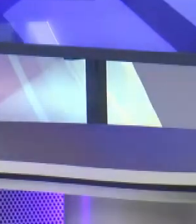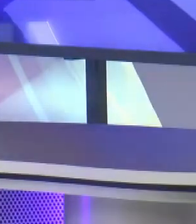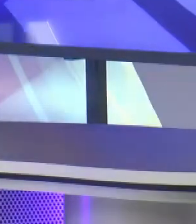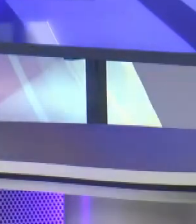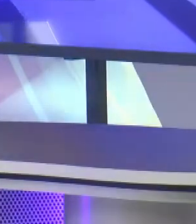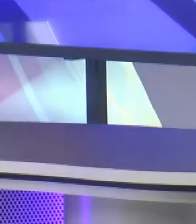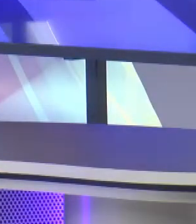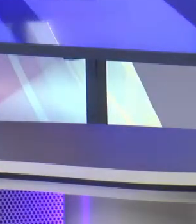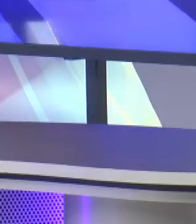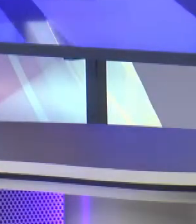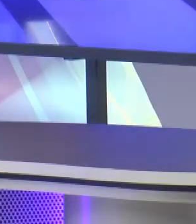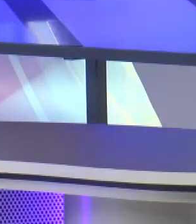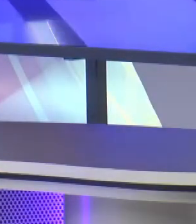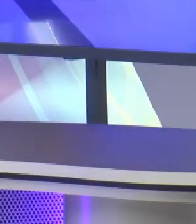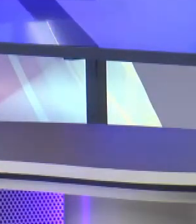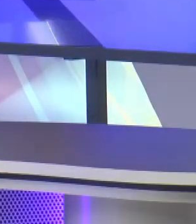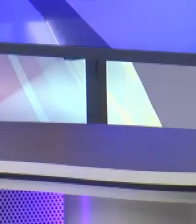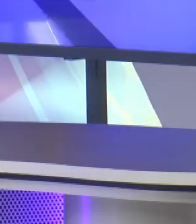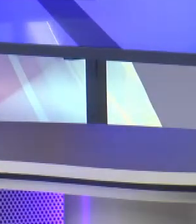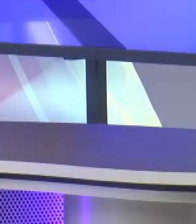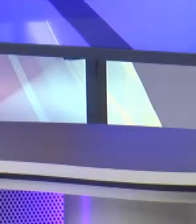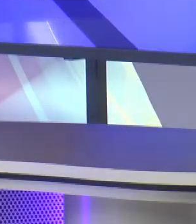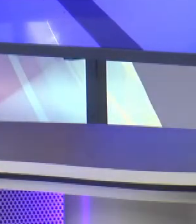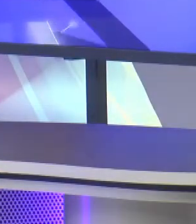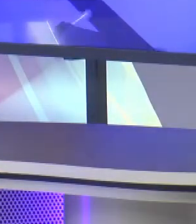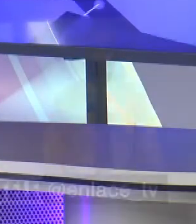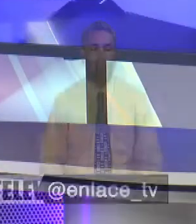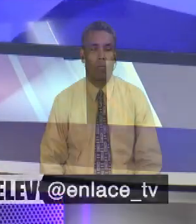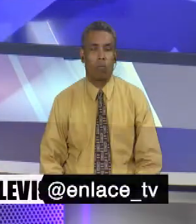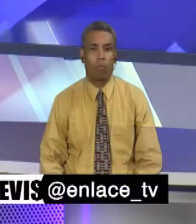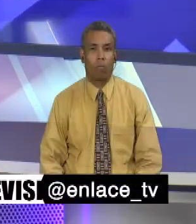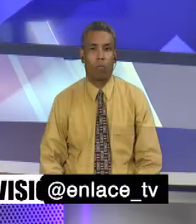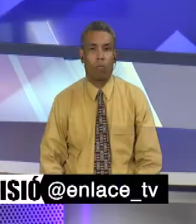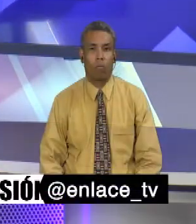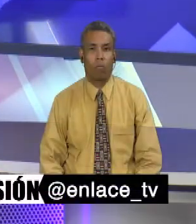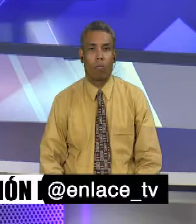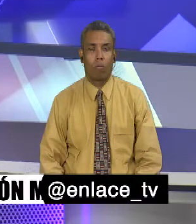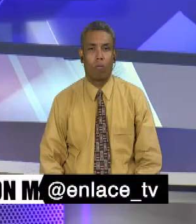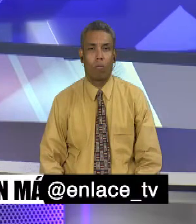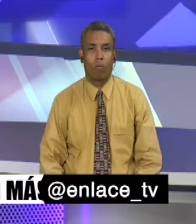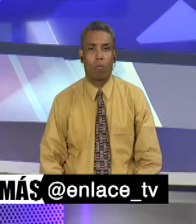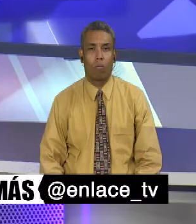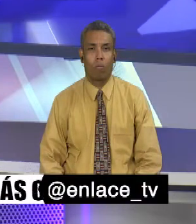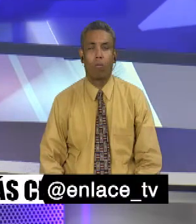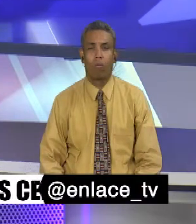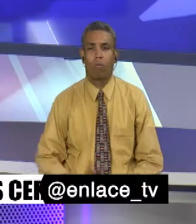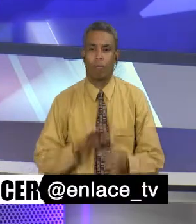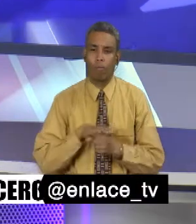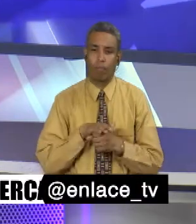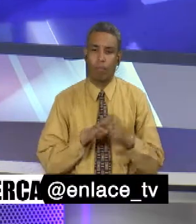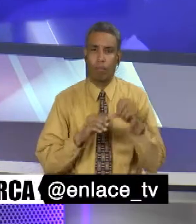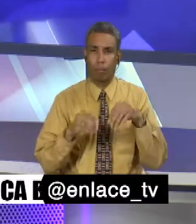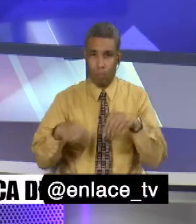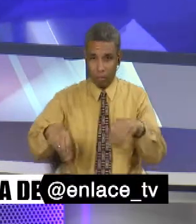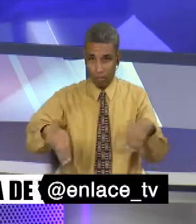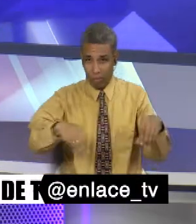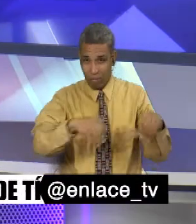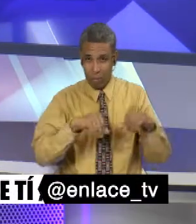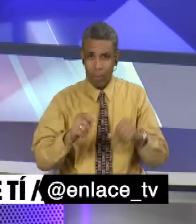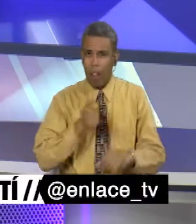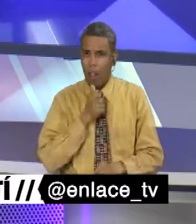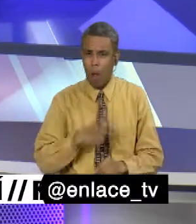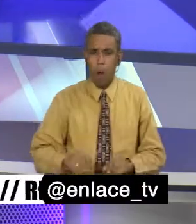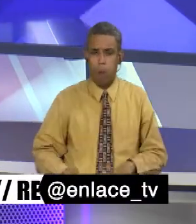Gracias por continuar con nosotros en Enlace Noticias. Inundados se encuentran los habitantes del barrio Arenal en la Comuna 1. Los afectados